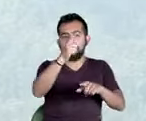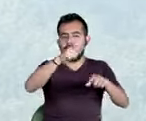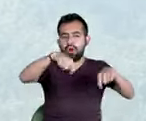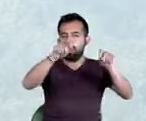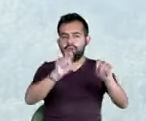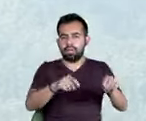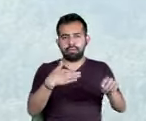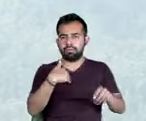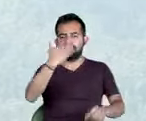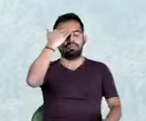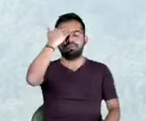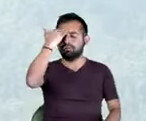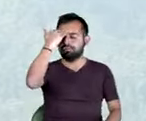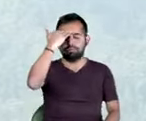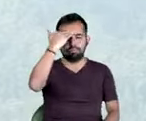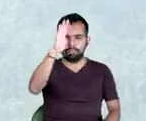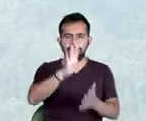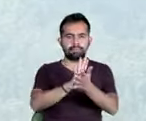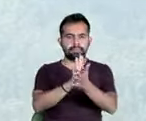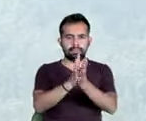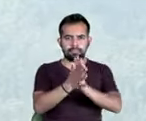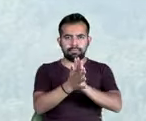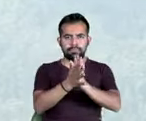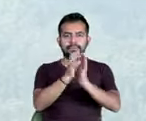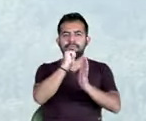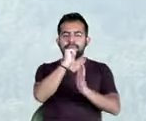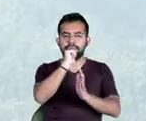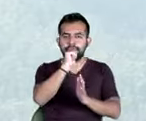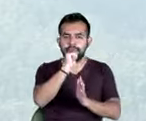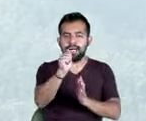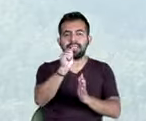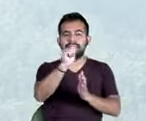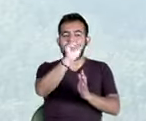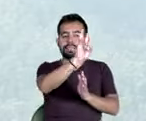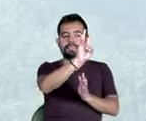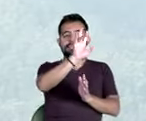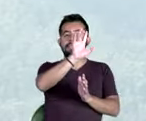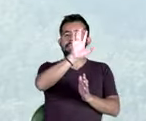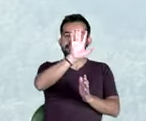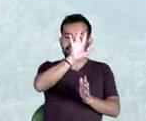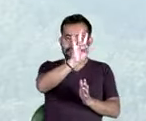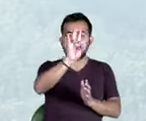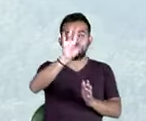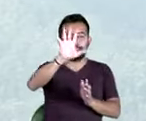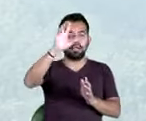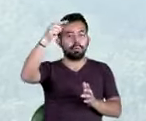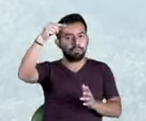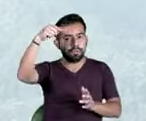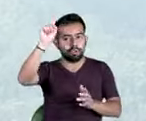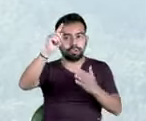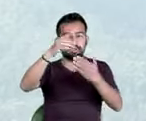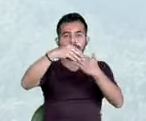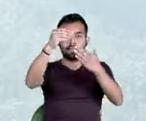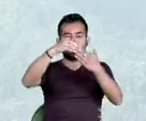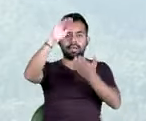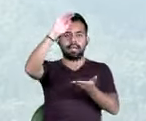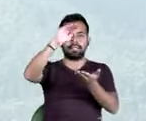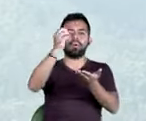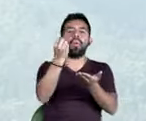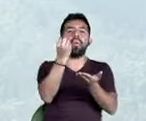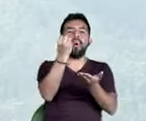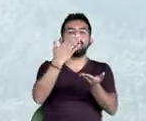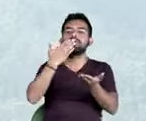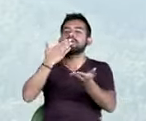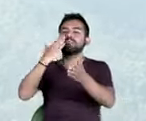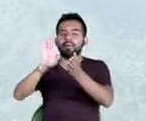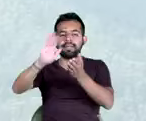no tenemos detalle de cuánto de los 375 millones de dólares que están disponibles están comprometidos ya. Quiero ser